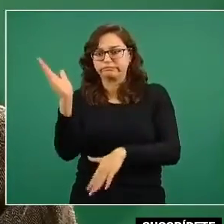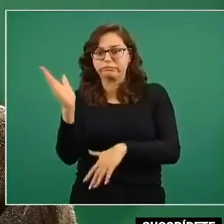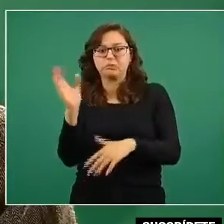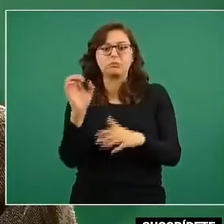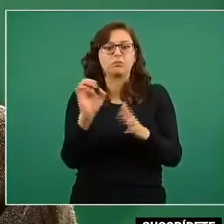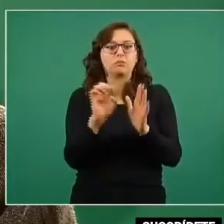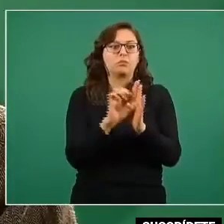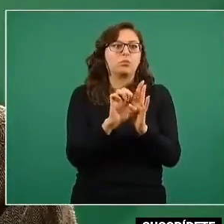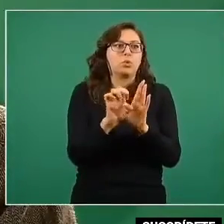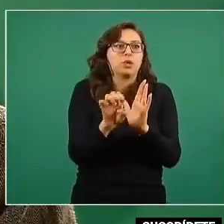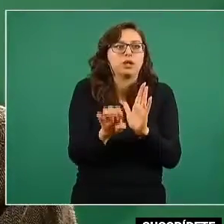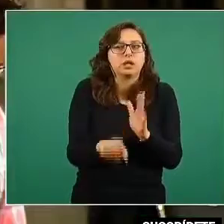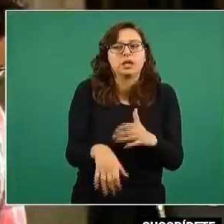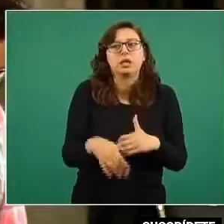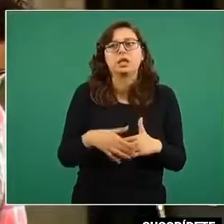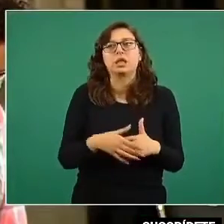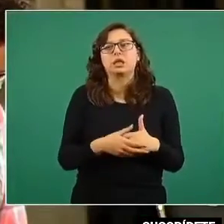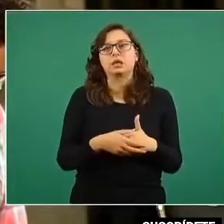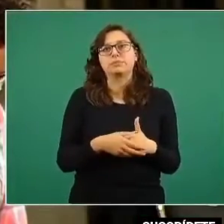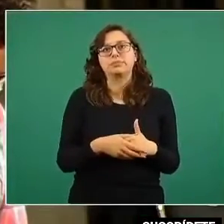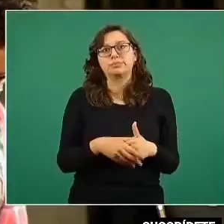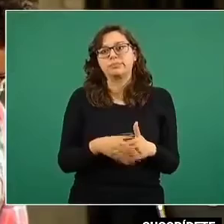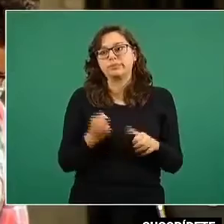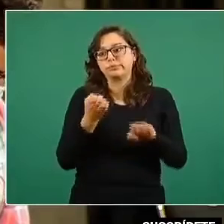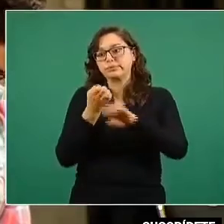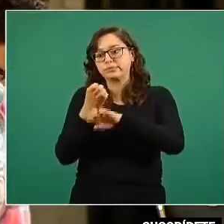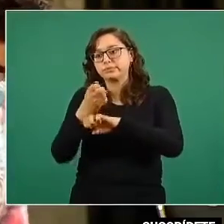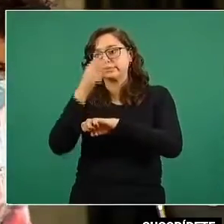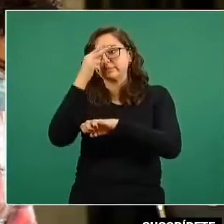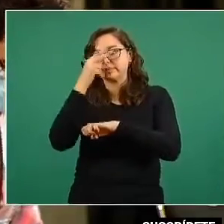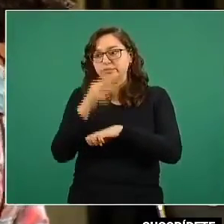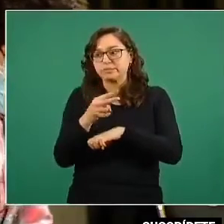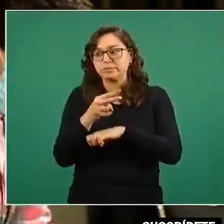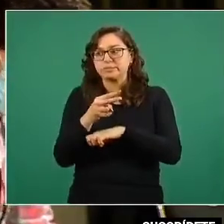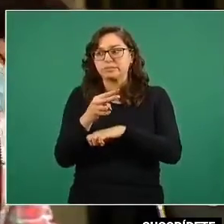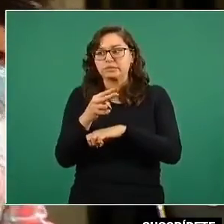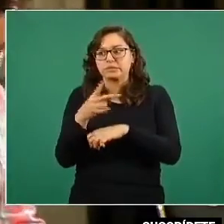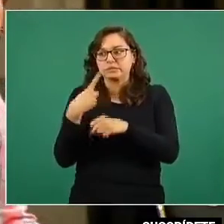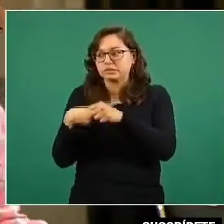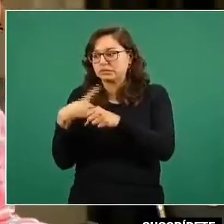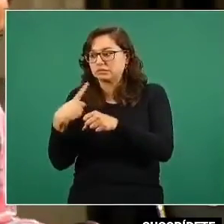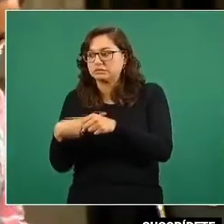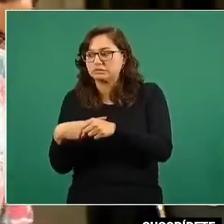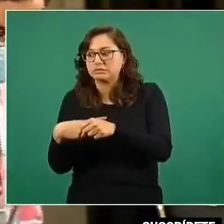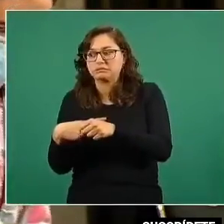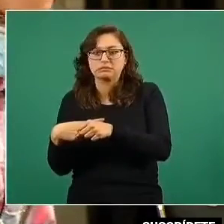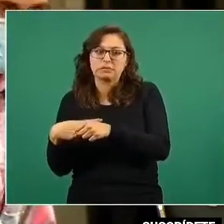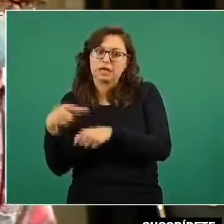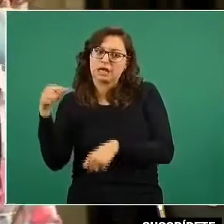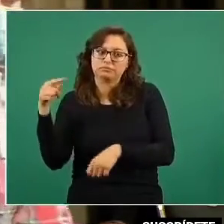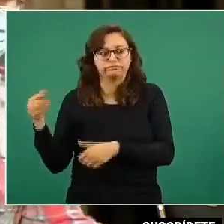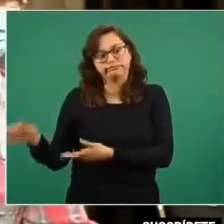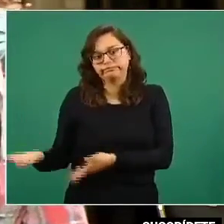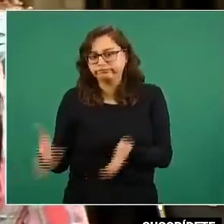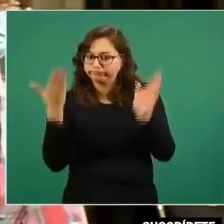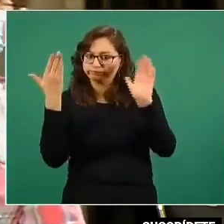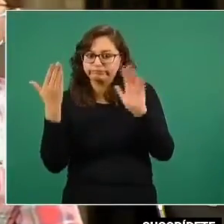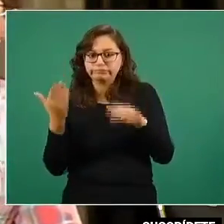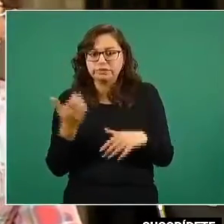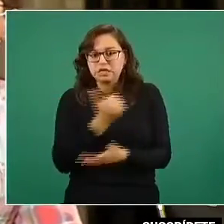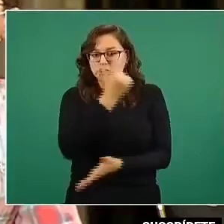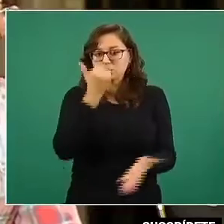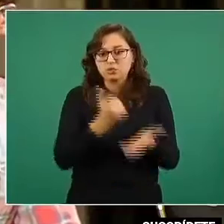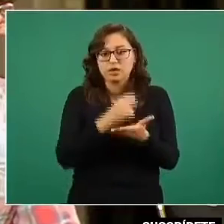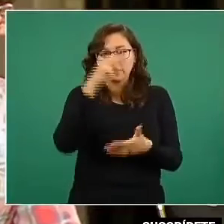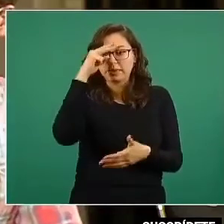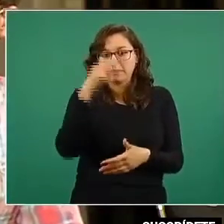periferia están precisamente enviándole enfermos a la Ciudad de México, ¿no? Y por eso se veía este disparo en lo que es la ocupación hospitalaria.